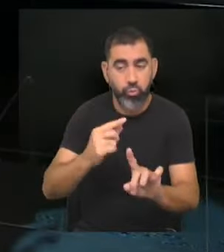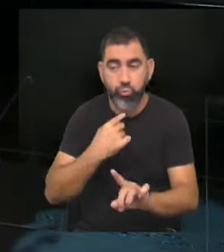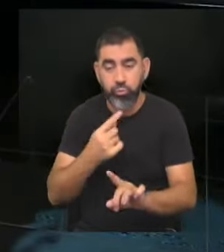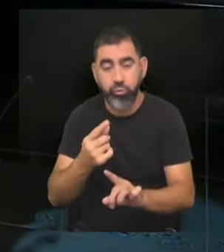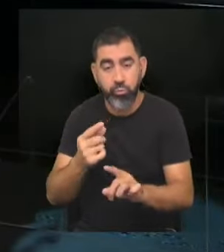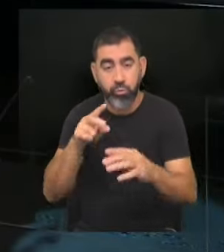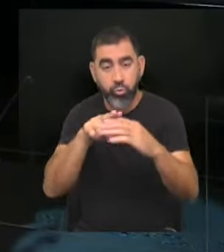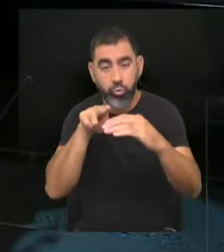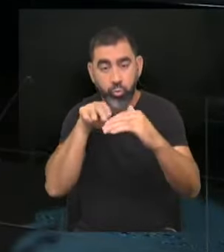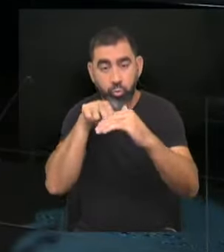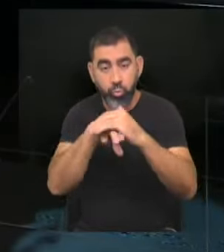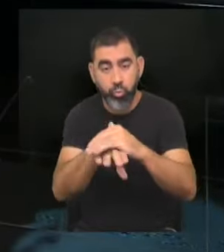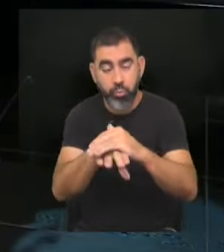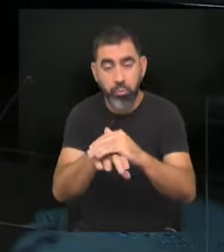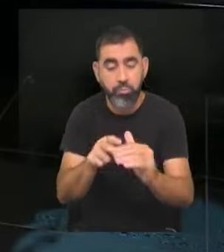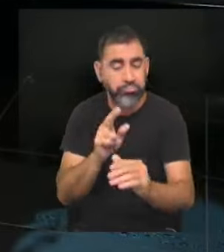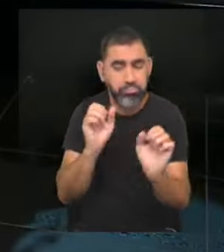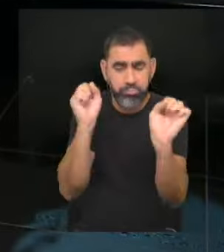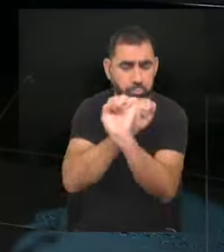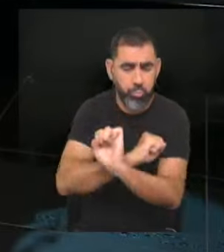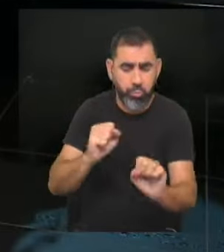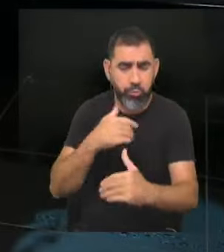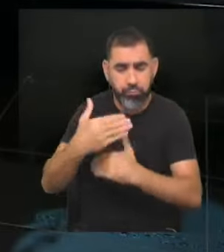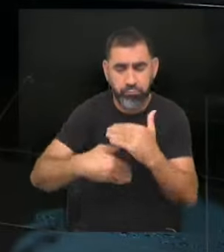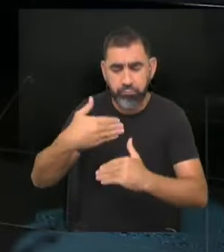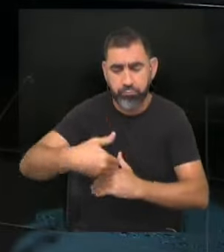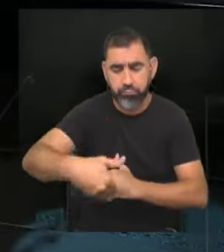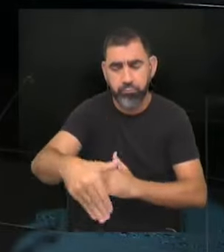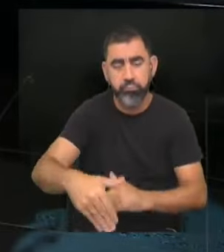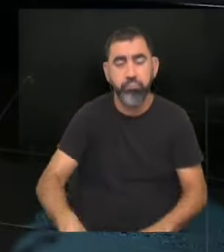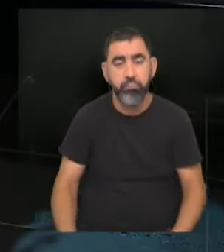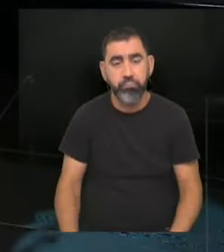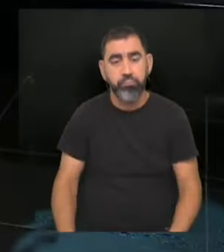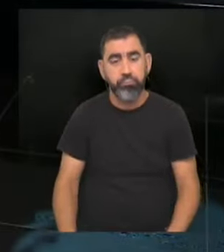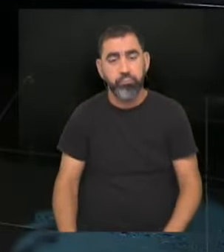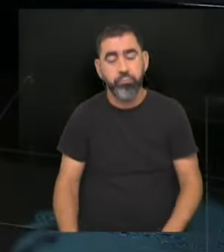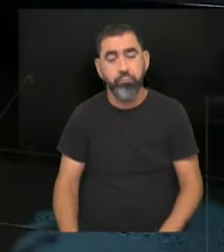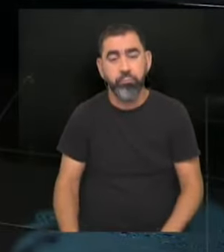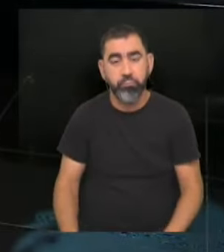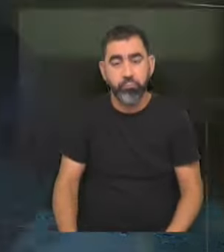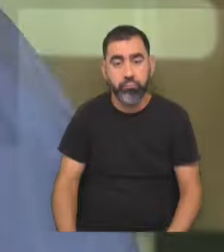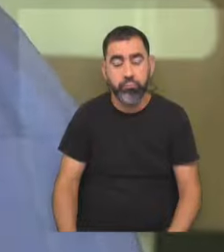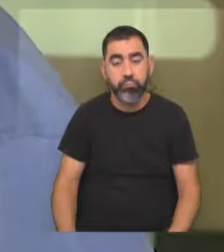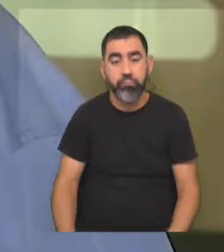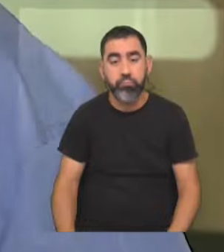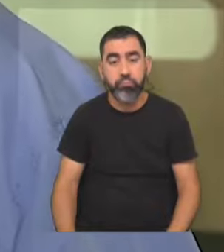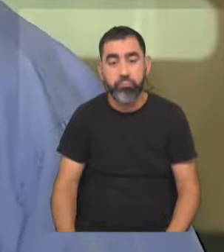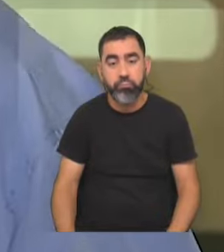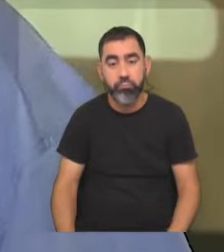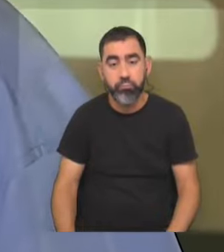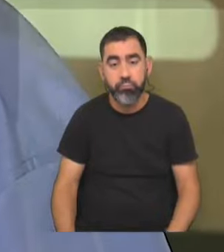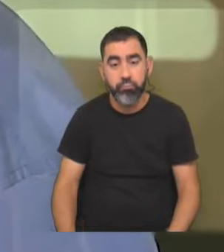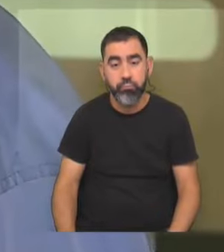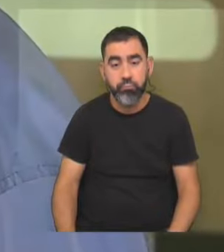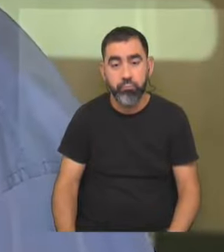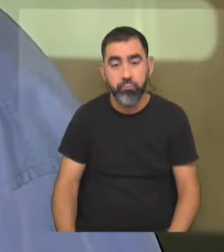el tomógrafo y no puede cumplir ninguna función Según dijo Jorge bentancur integrante de esta organización decimos no tengo